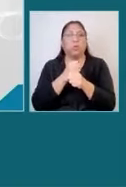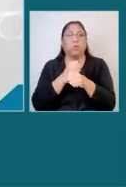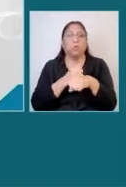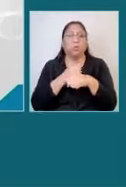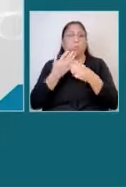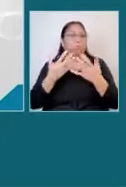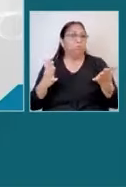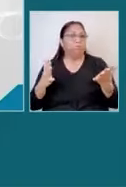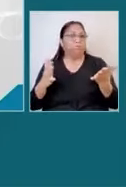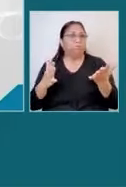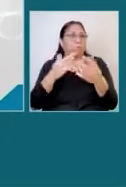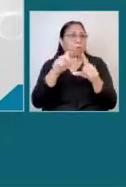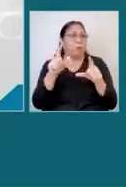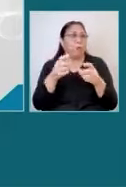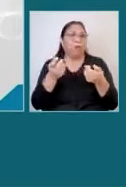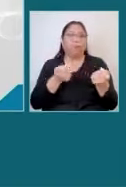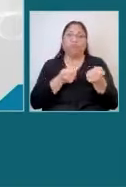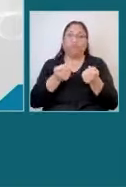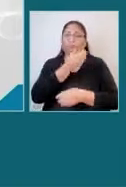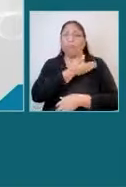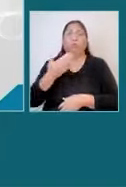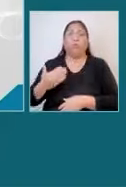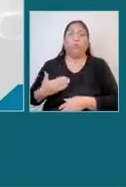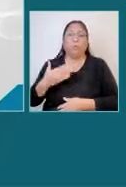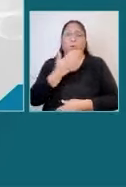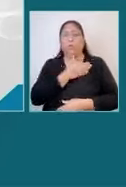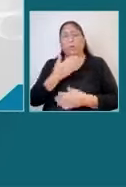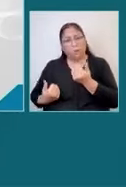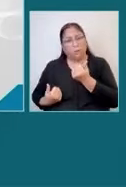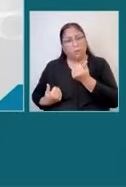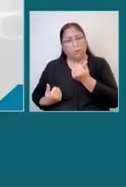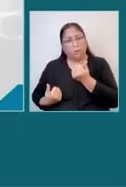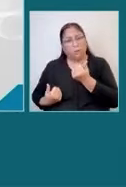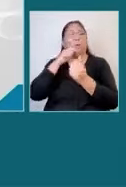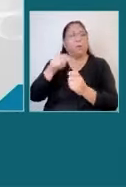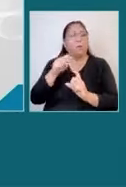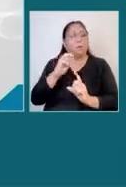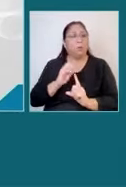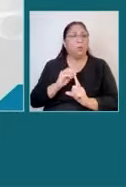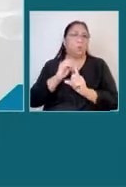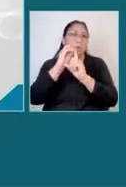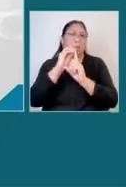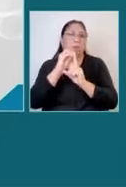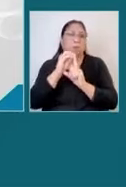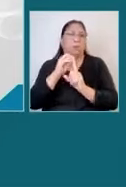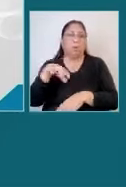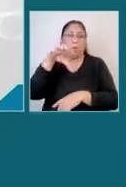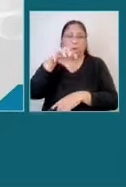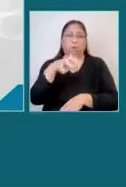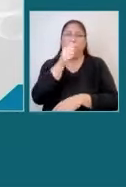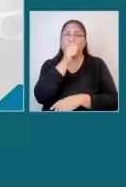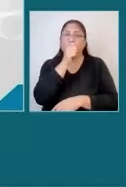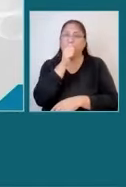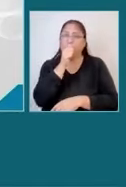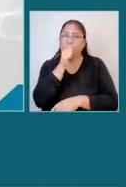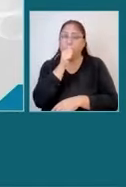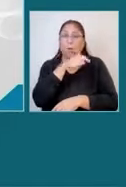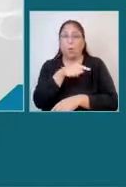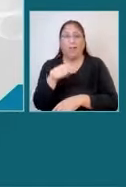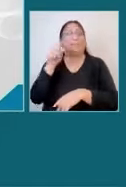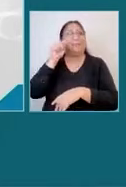donde el gobierno, el Estado aporta su granito de arena, pero es principalmente el sector privado el que es